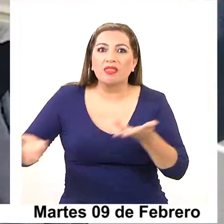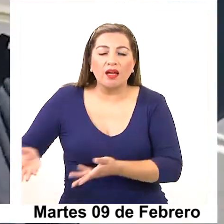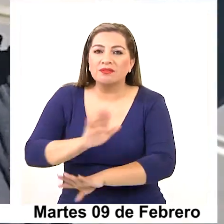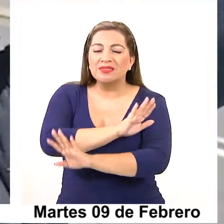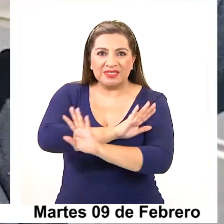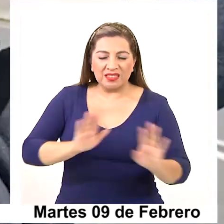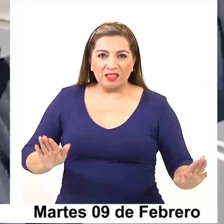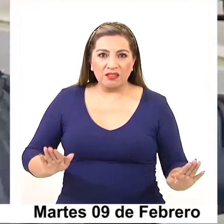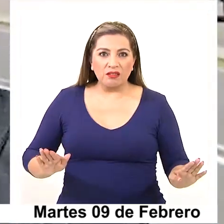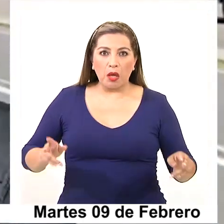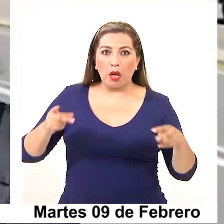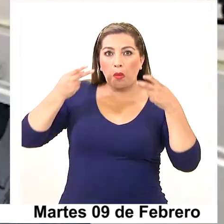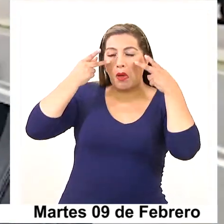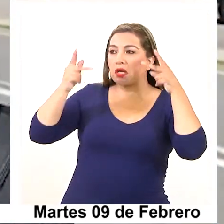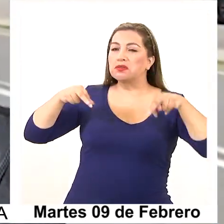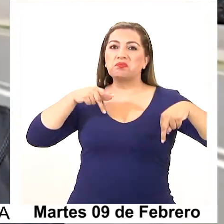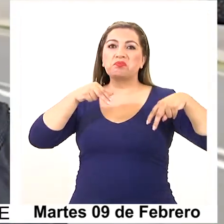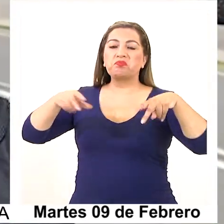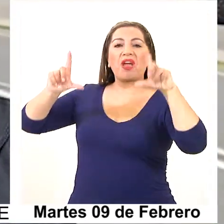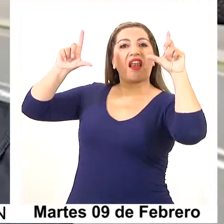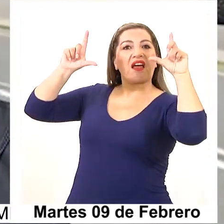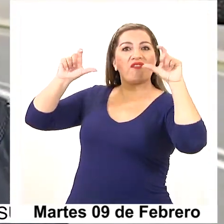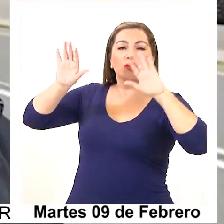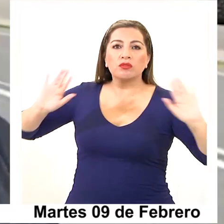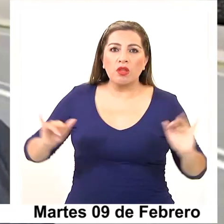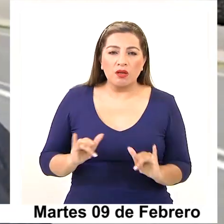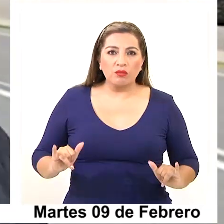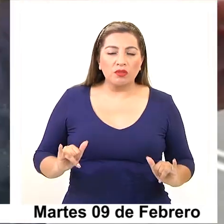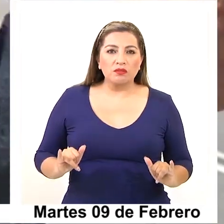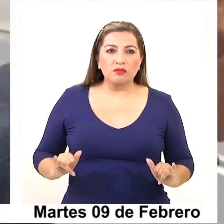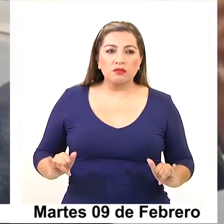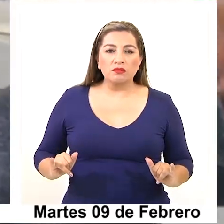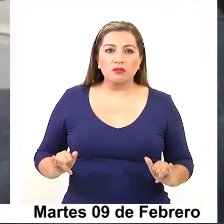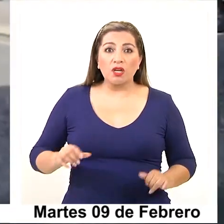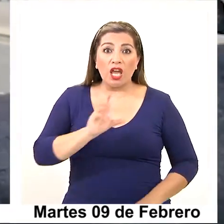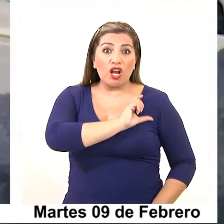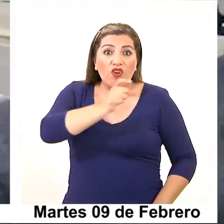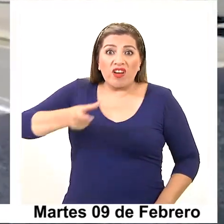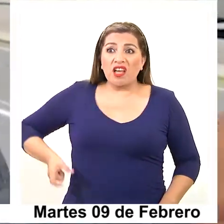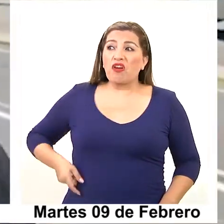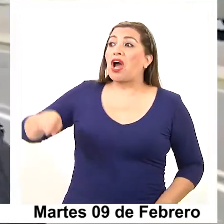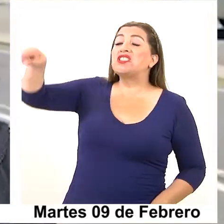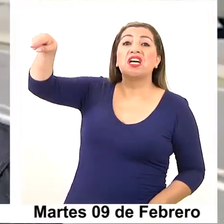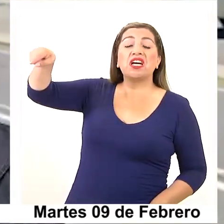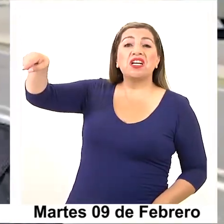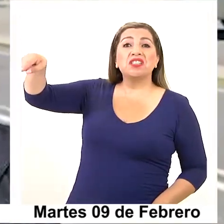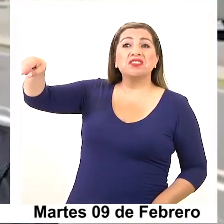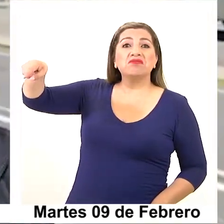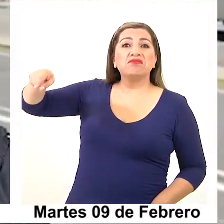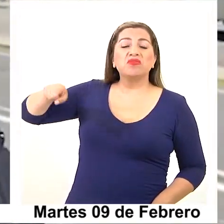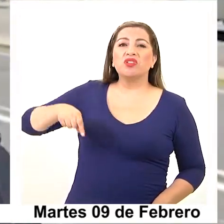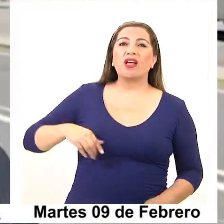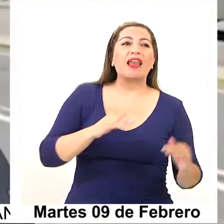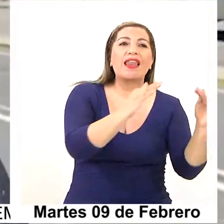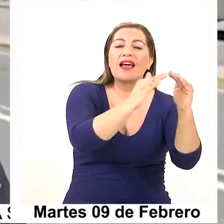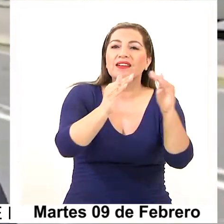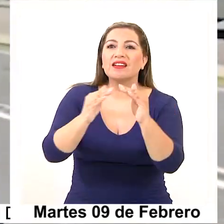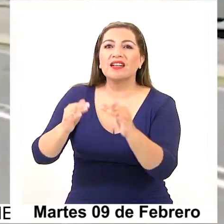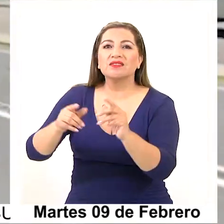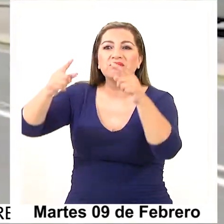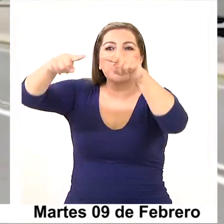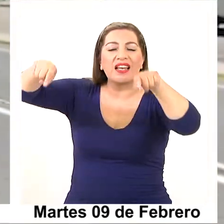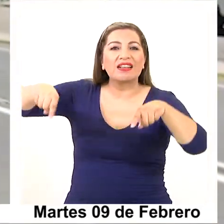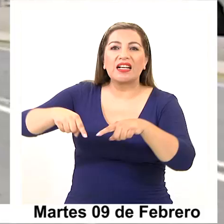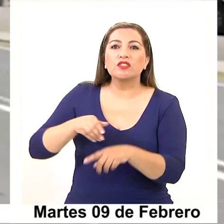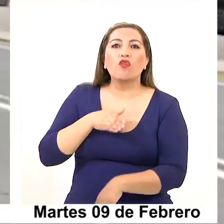para esos paseos que se dieron para la foto. Y otra cosa, ni siquiera acá el gobernador, mira, ahí está, ni es capaz de ir a visitarlo, que está en su oficina el